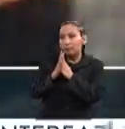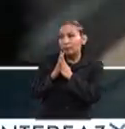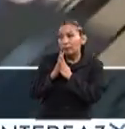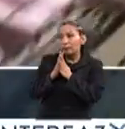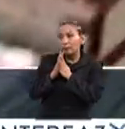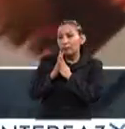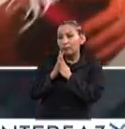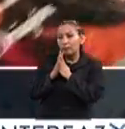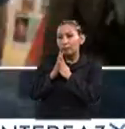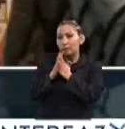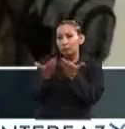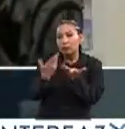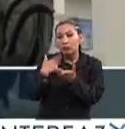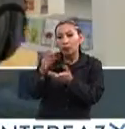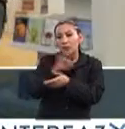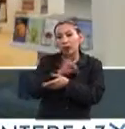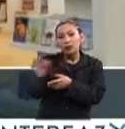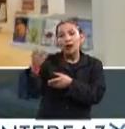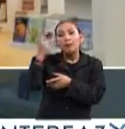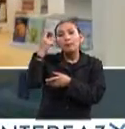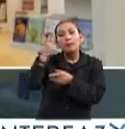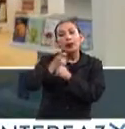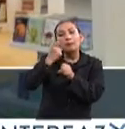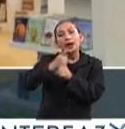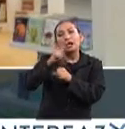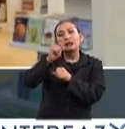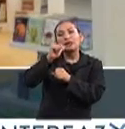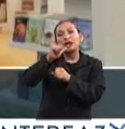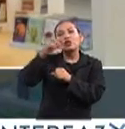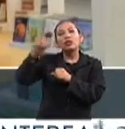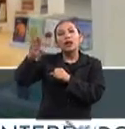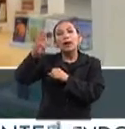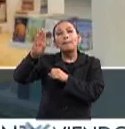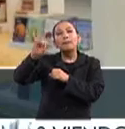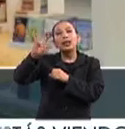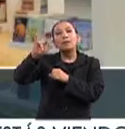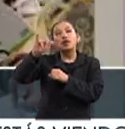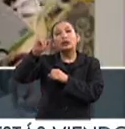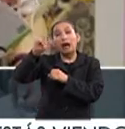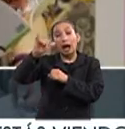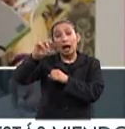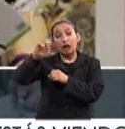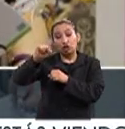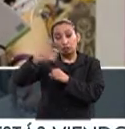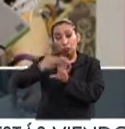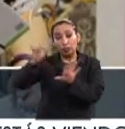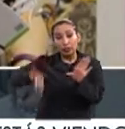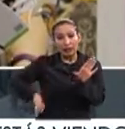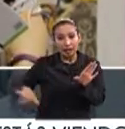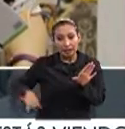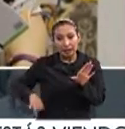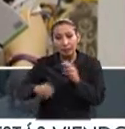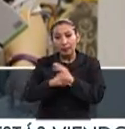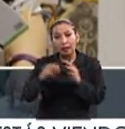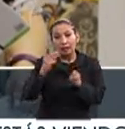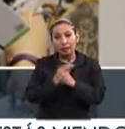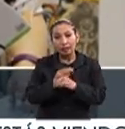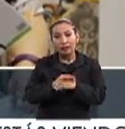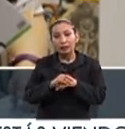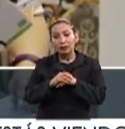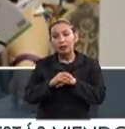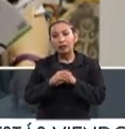lo como el primer tratado de bibliotecarios, ¿no? Entonces es muy interesante el material. También vamos a